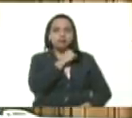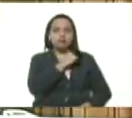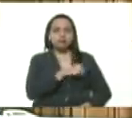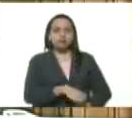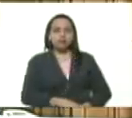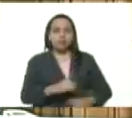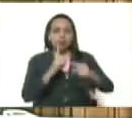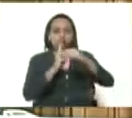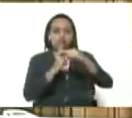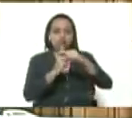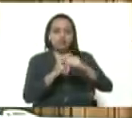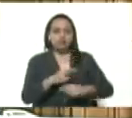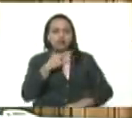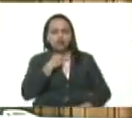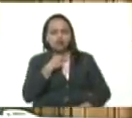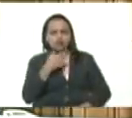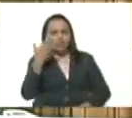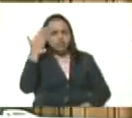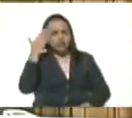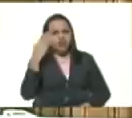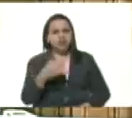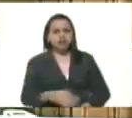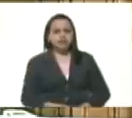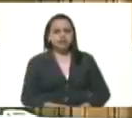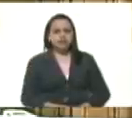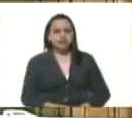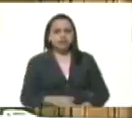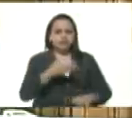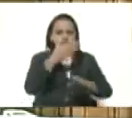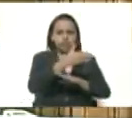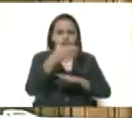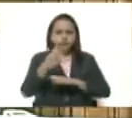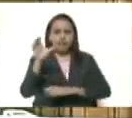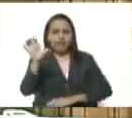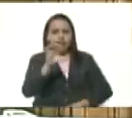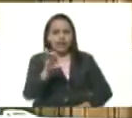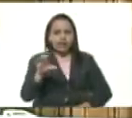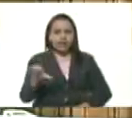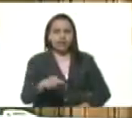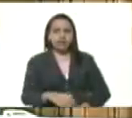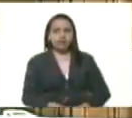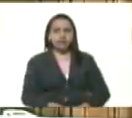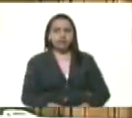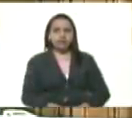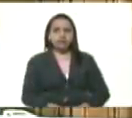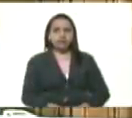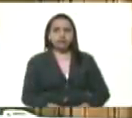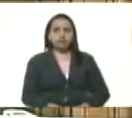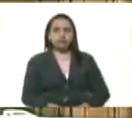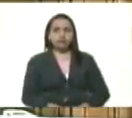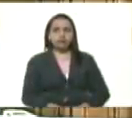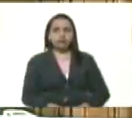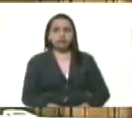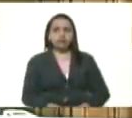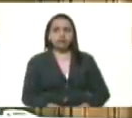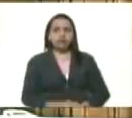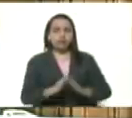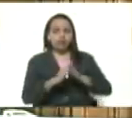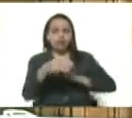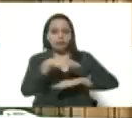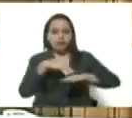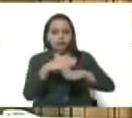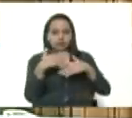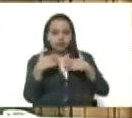confirmados. Me gustaría poder ir estado por estado en los comentarios, señor